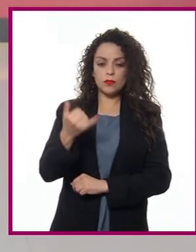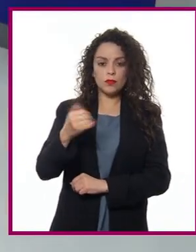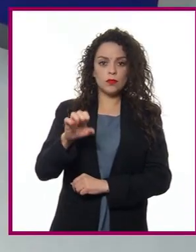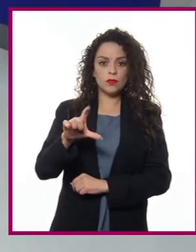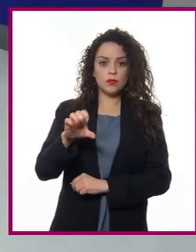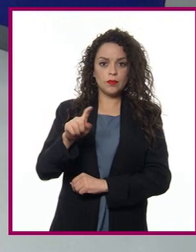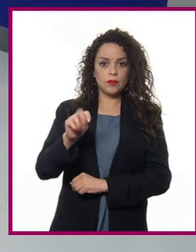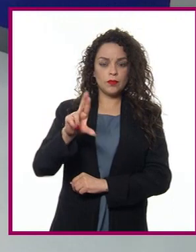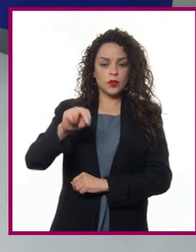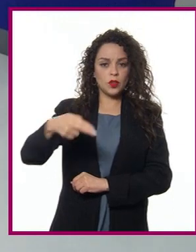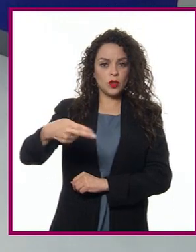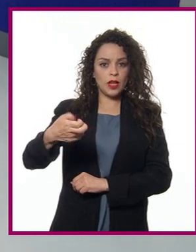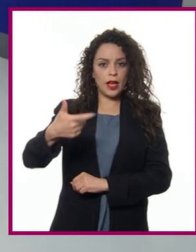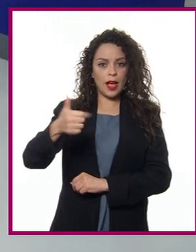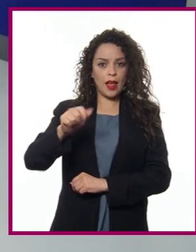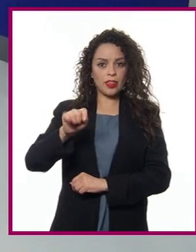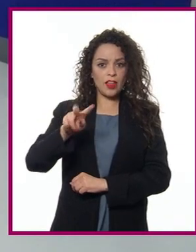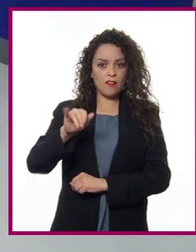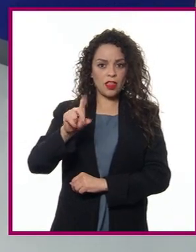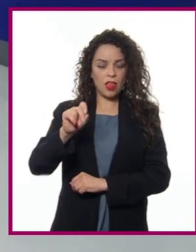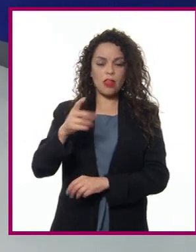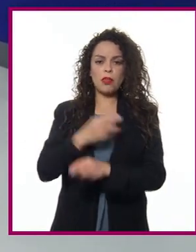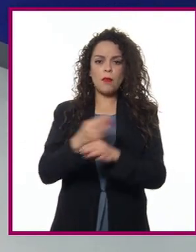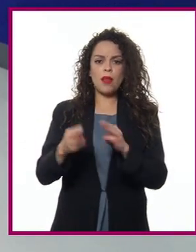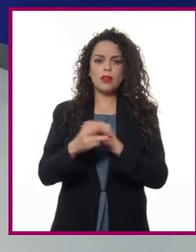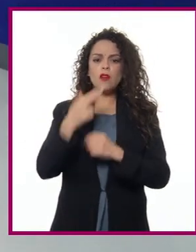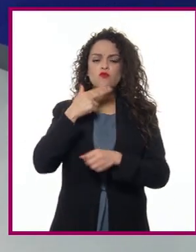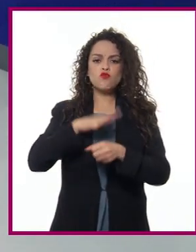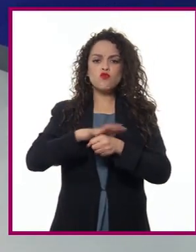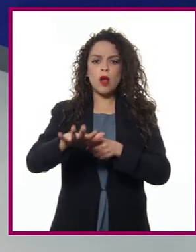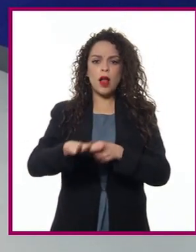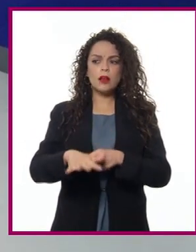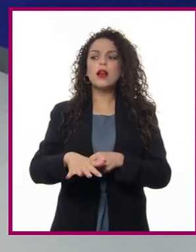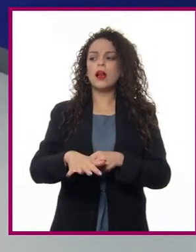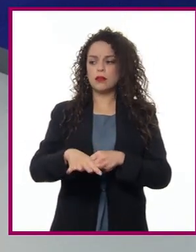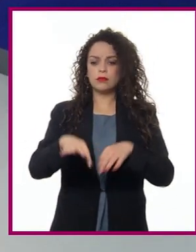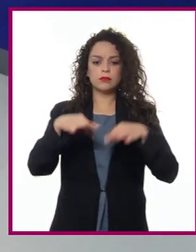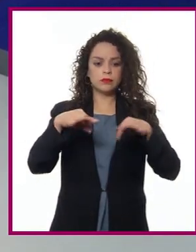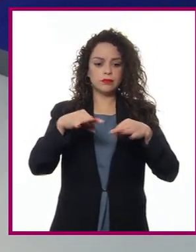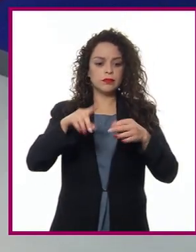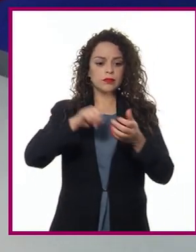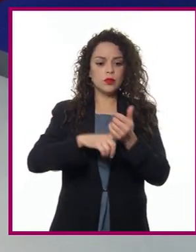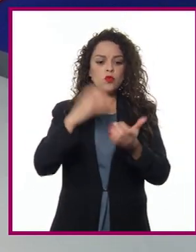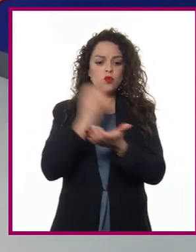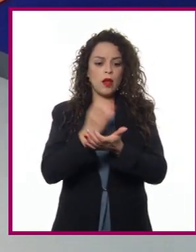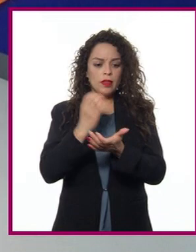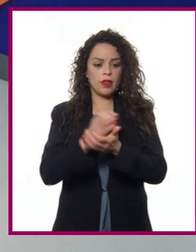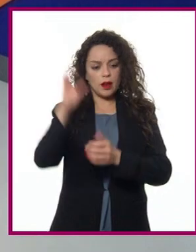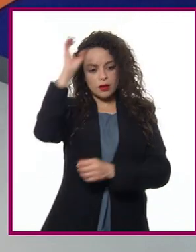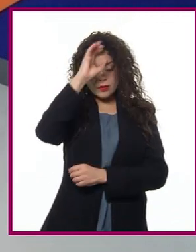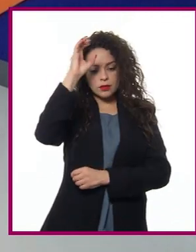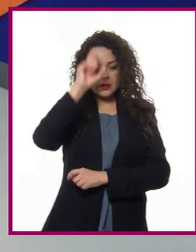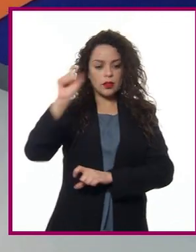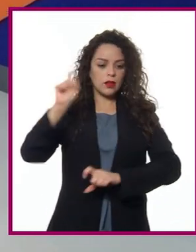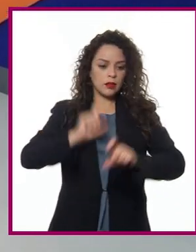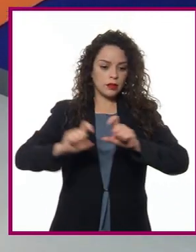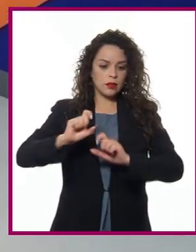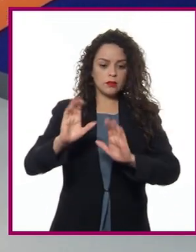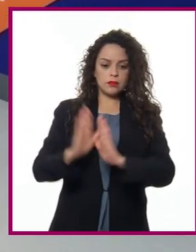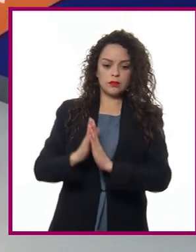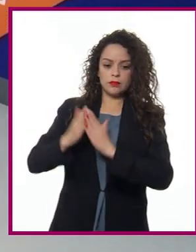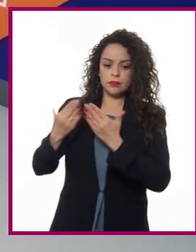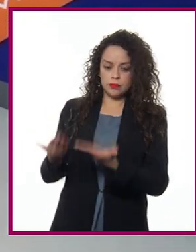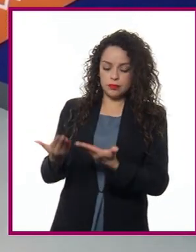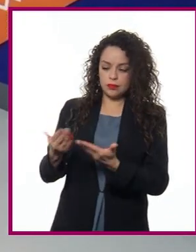Los materiales que vamos a utilizar en esta sesión son los siguientes: su bitácora científica o cuaderno de ciencias química, libro de texto de ciencias 3,